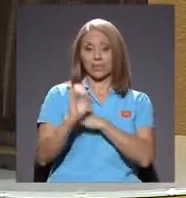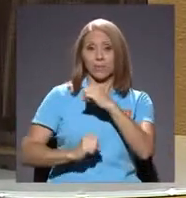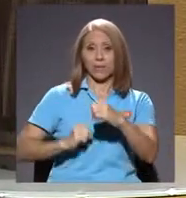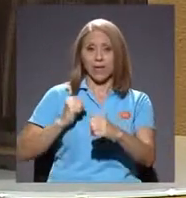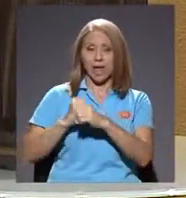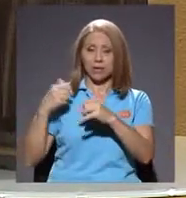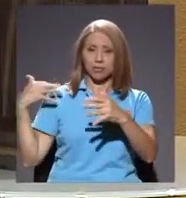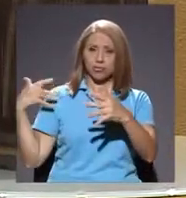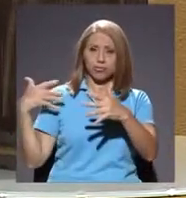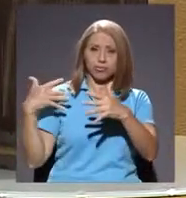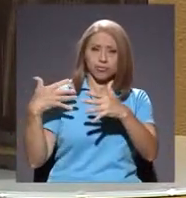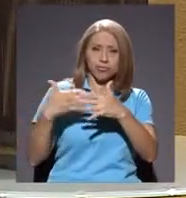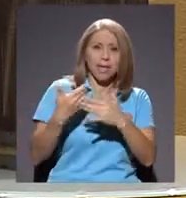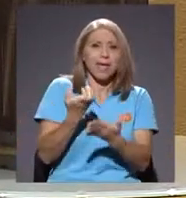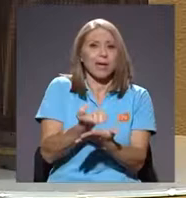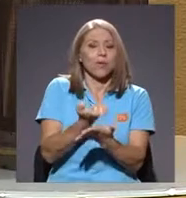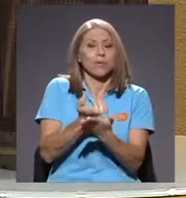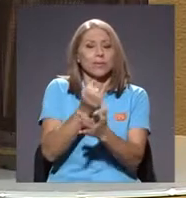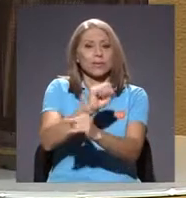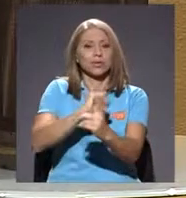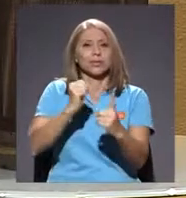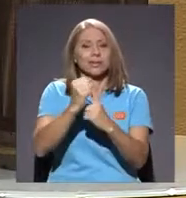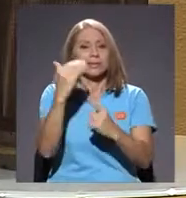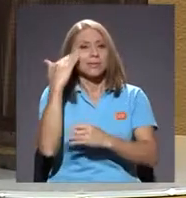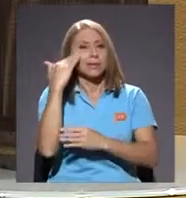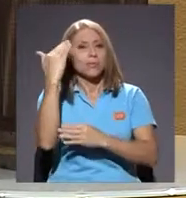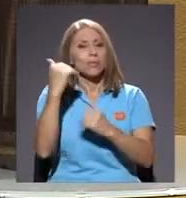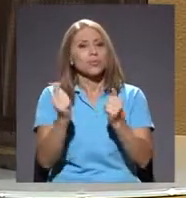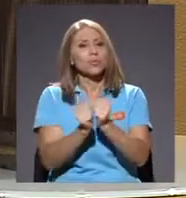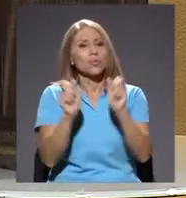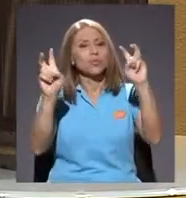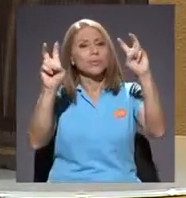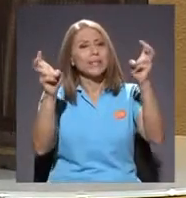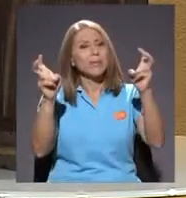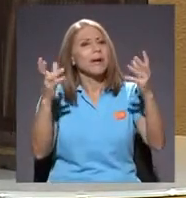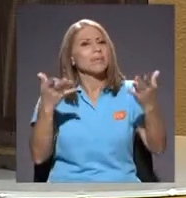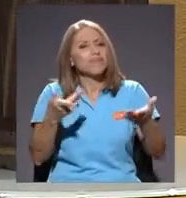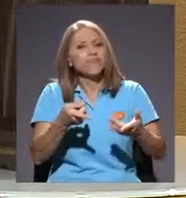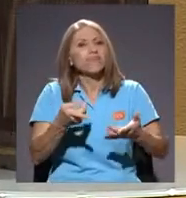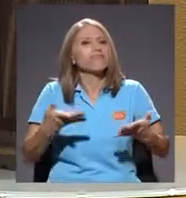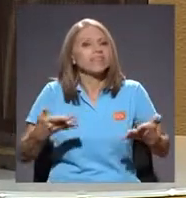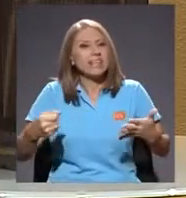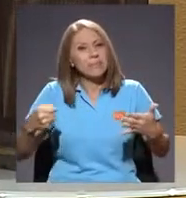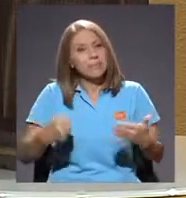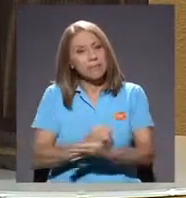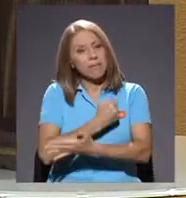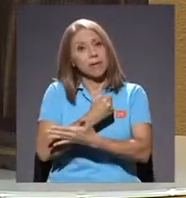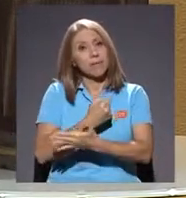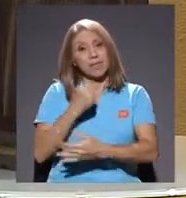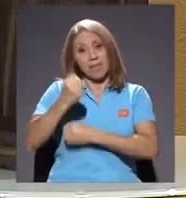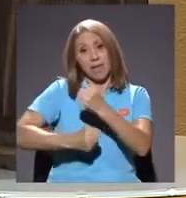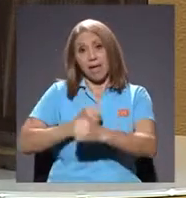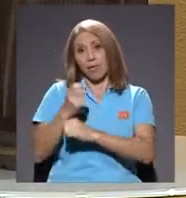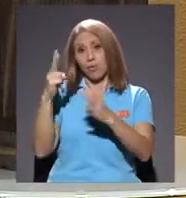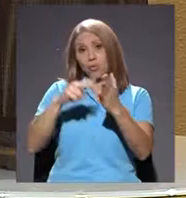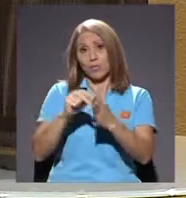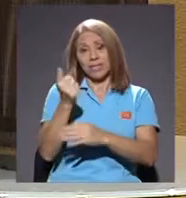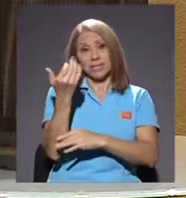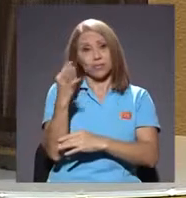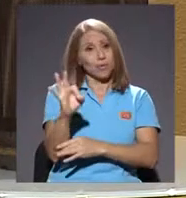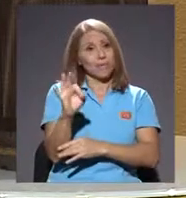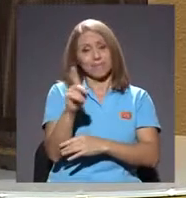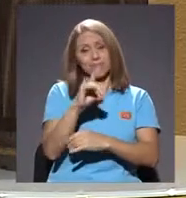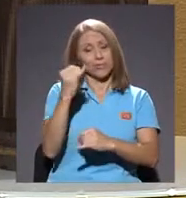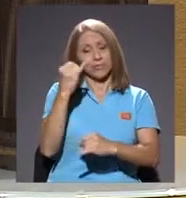nos saludamos con un tema que lamentablemente en 2019 no se va a acabar